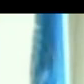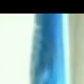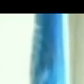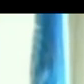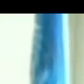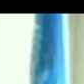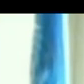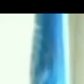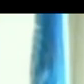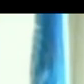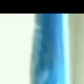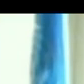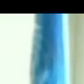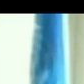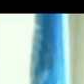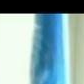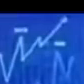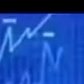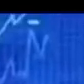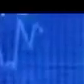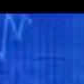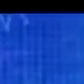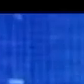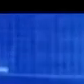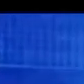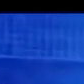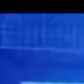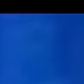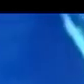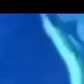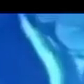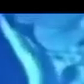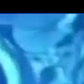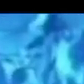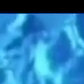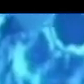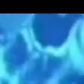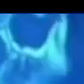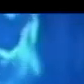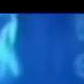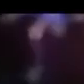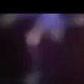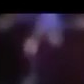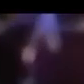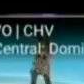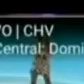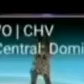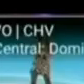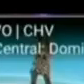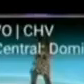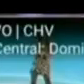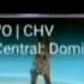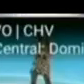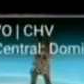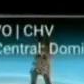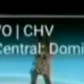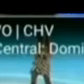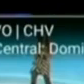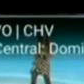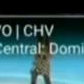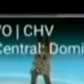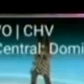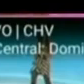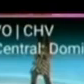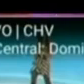nos proteja a todos de cara al futuro. A la protección de estos neuroderechos también se busca resguardar la integridad mental de las personas